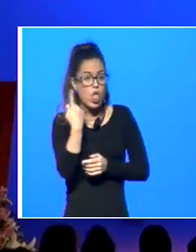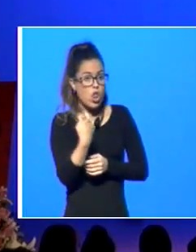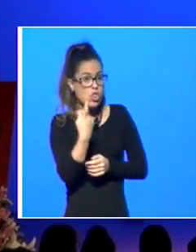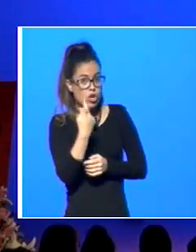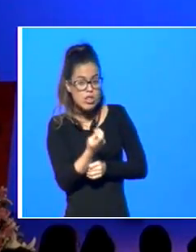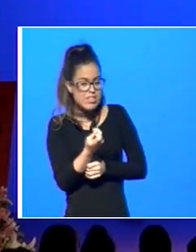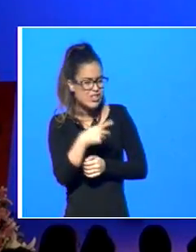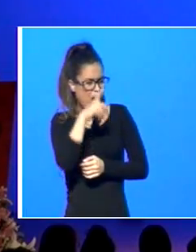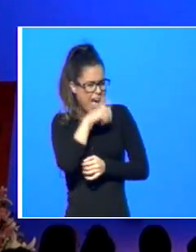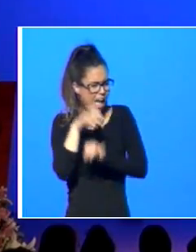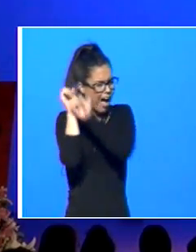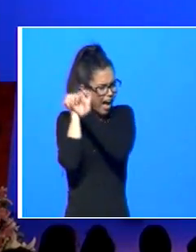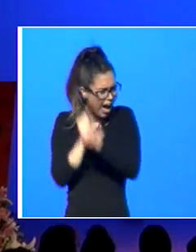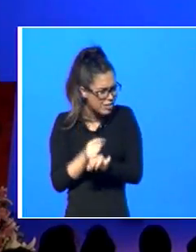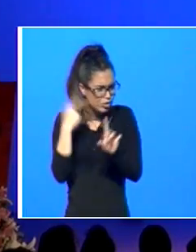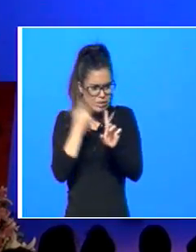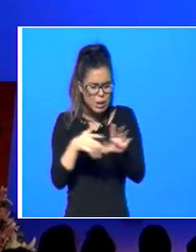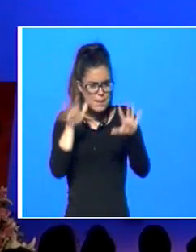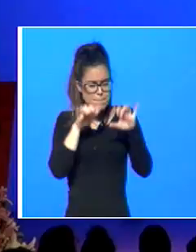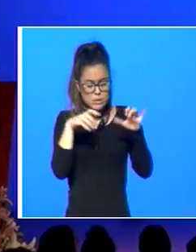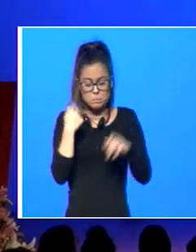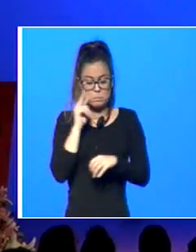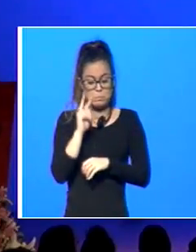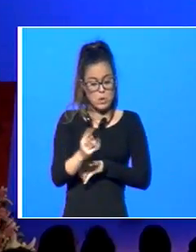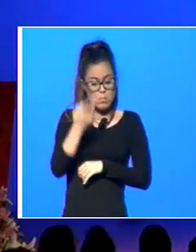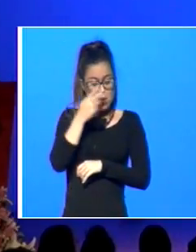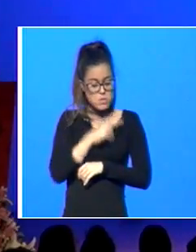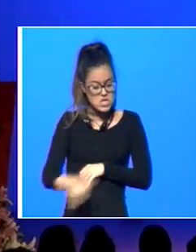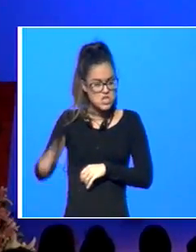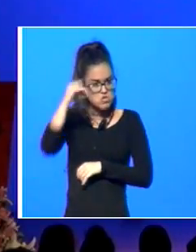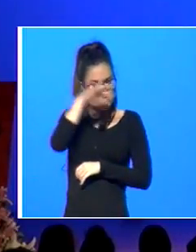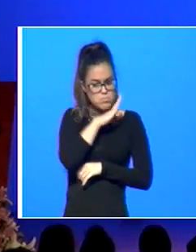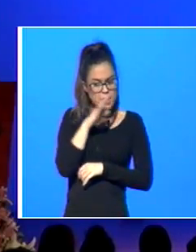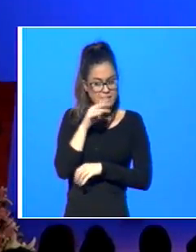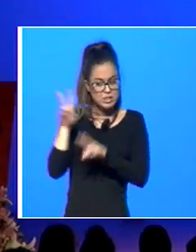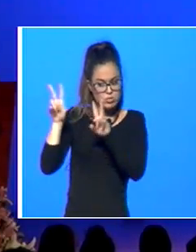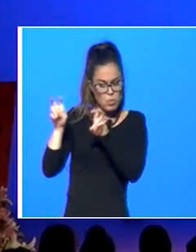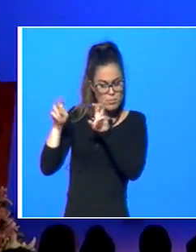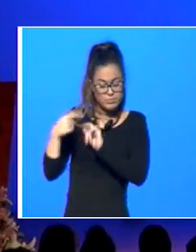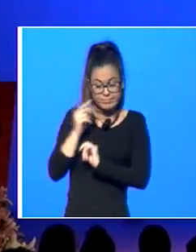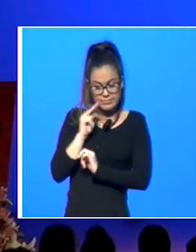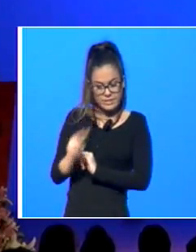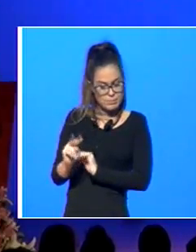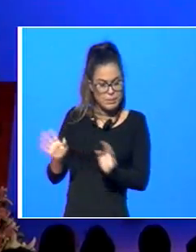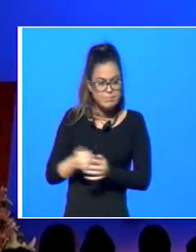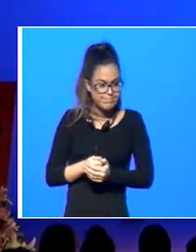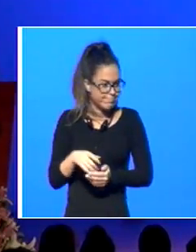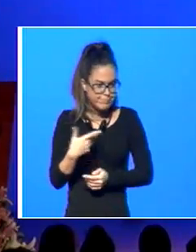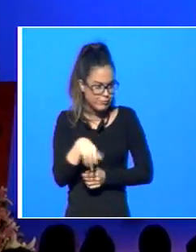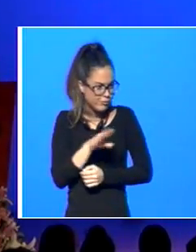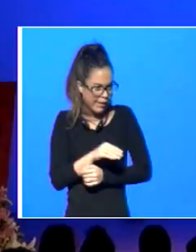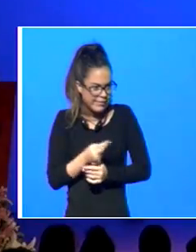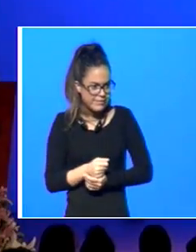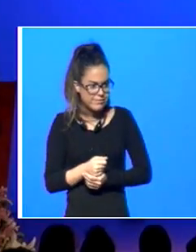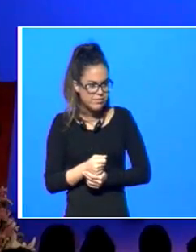aprenderme todo esto. Y cuando veo a los padres de unos niños que están empezando, es que de verdad que no entienden, no saben lo que es un